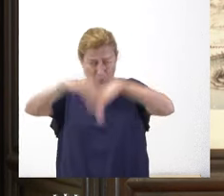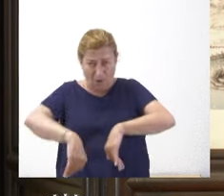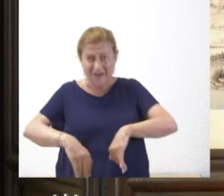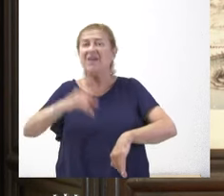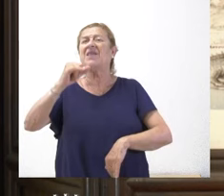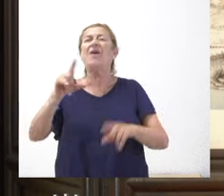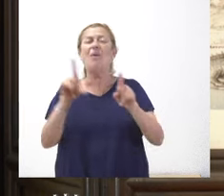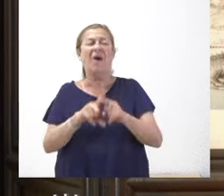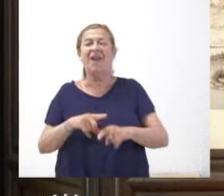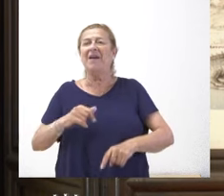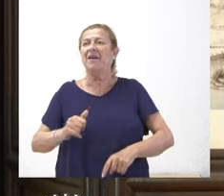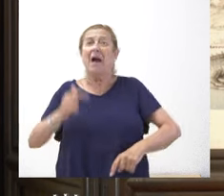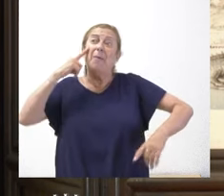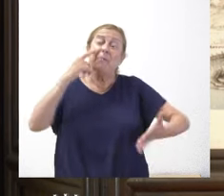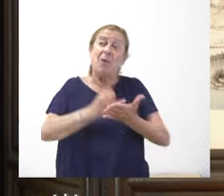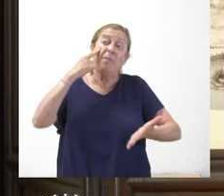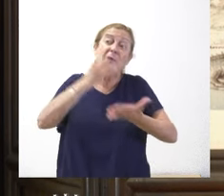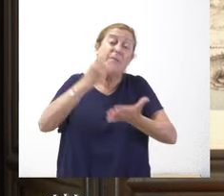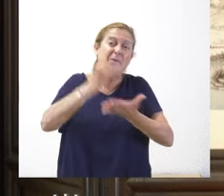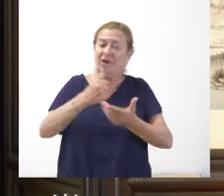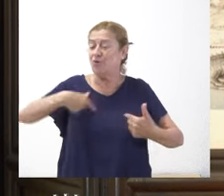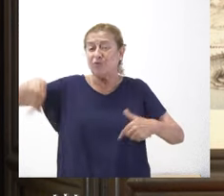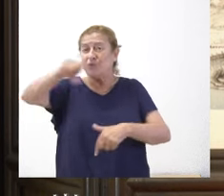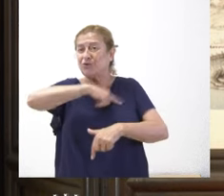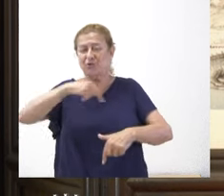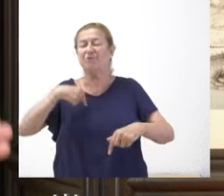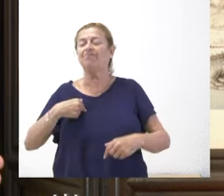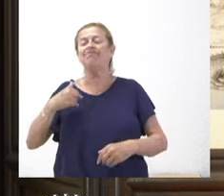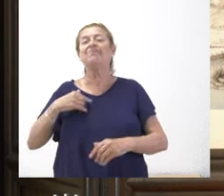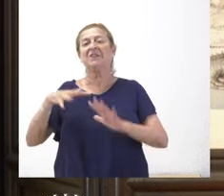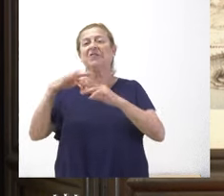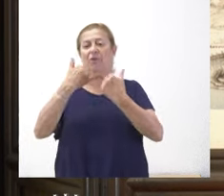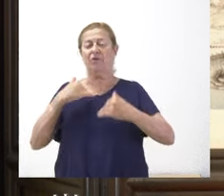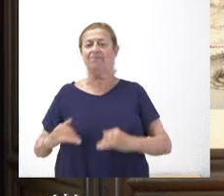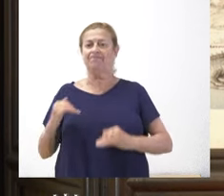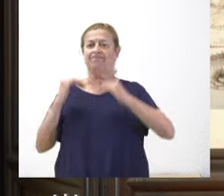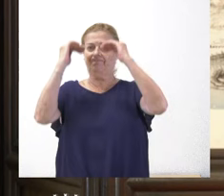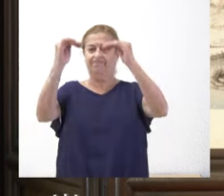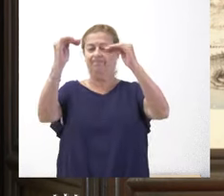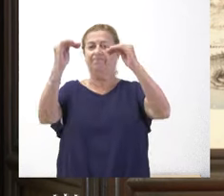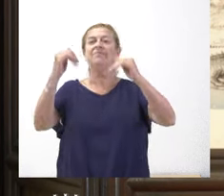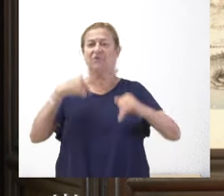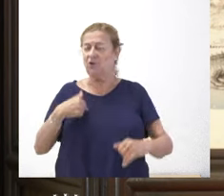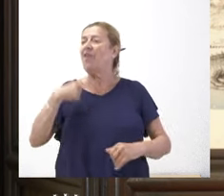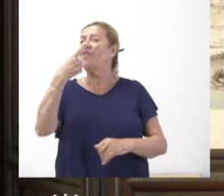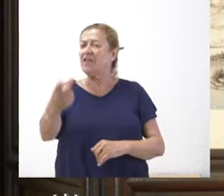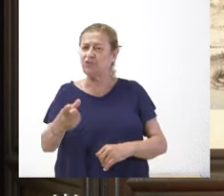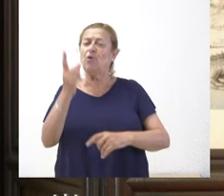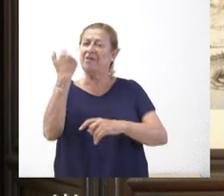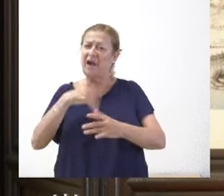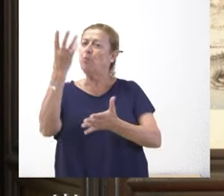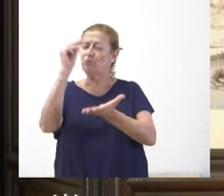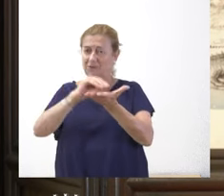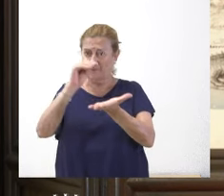improvisa nosotros estamos a la altura de los de las circunstancias lo he dicho en varias ocasiones lo hemos manifestado